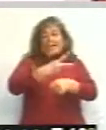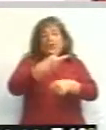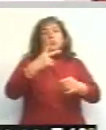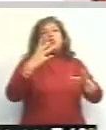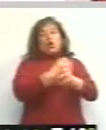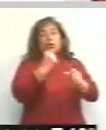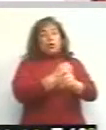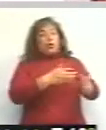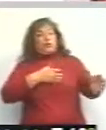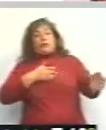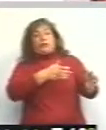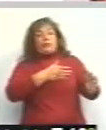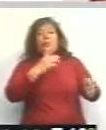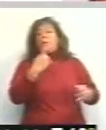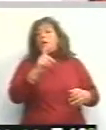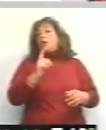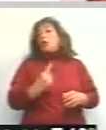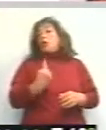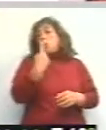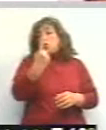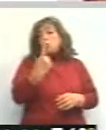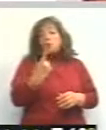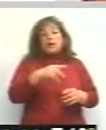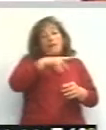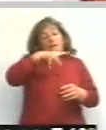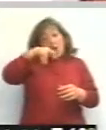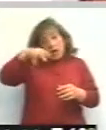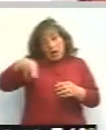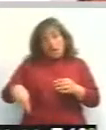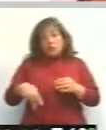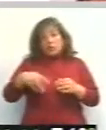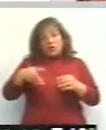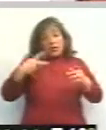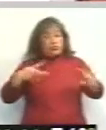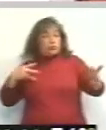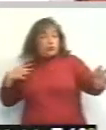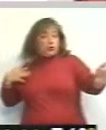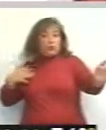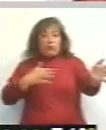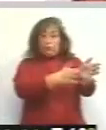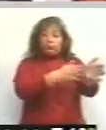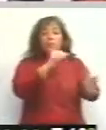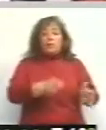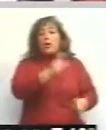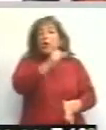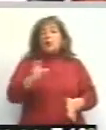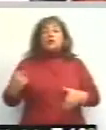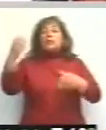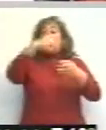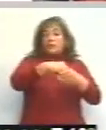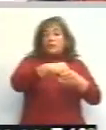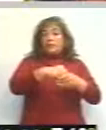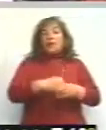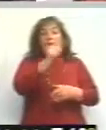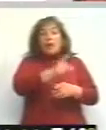coches, pero uno de ellos estaría en ese momento haciendo descender algunos pasajeros y el segundo venía en circulación también con pasajeros. ¿Los heridos son de gravedad